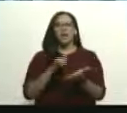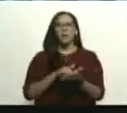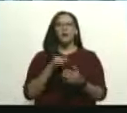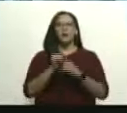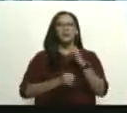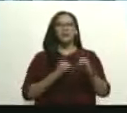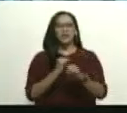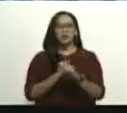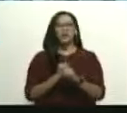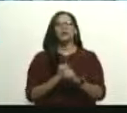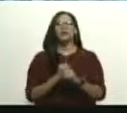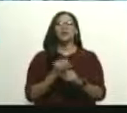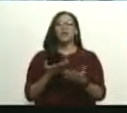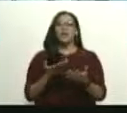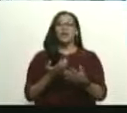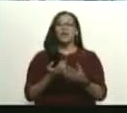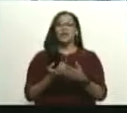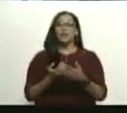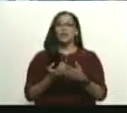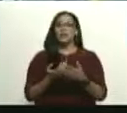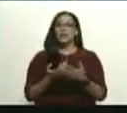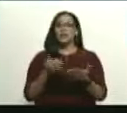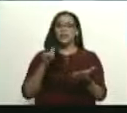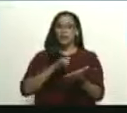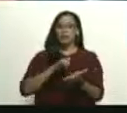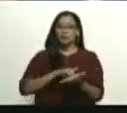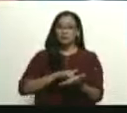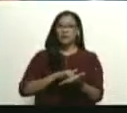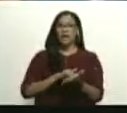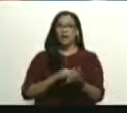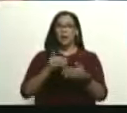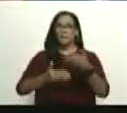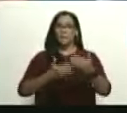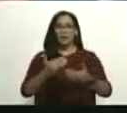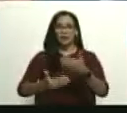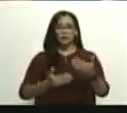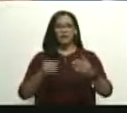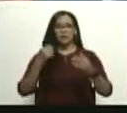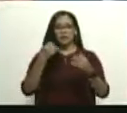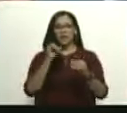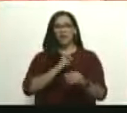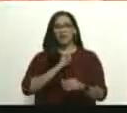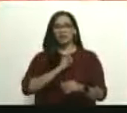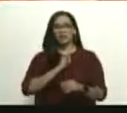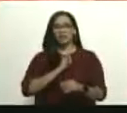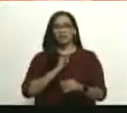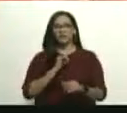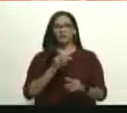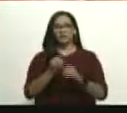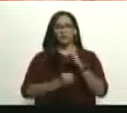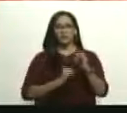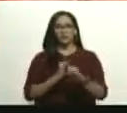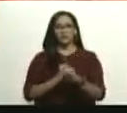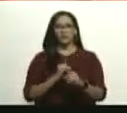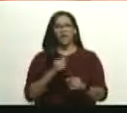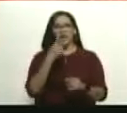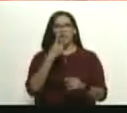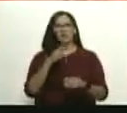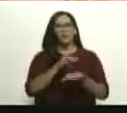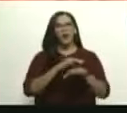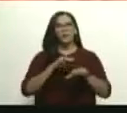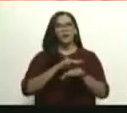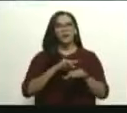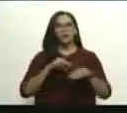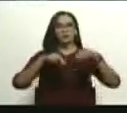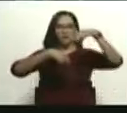Internacional de Maiquetía, donde procedieron a los pasos de rigor, que en este caso sería la identificación en extranjería. Mira, allí vimos al ministro